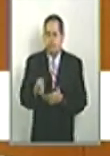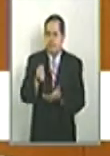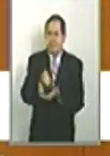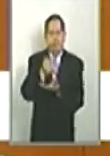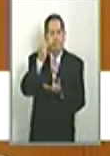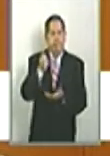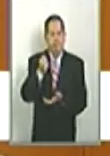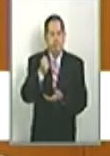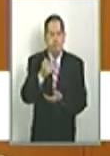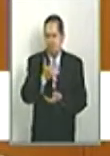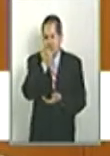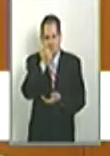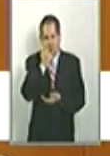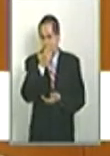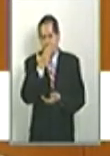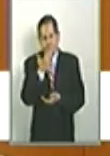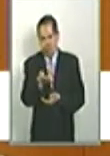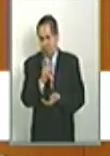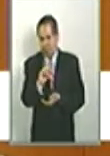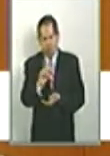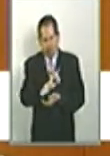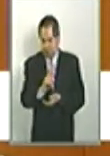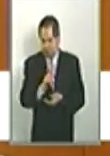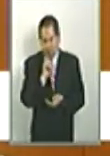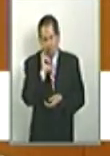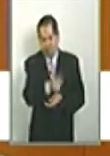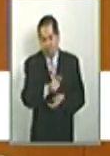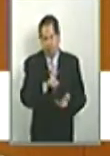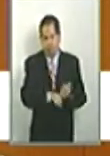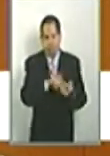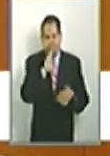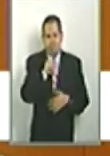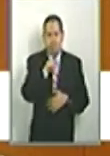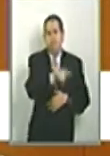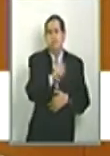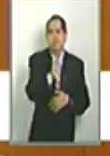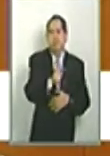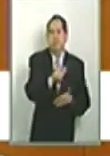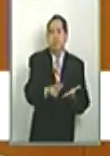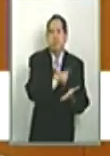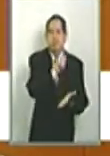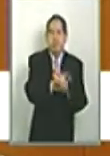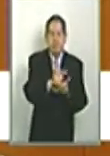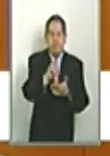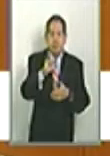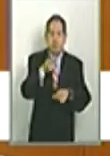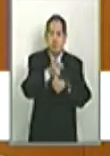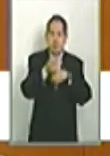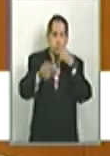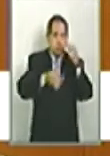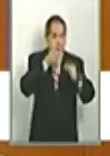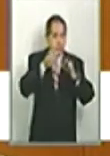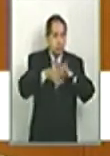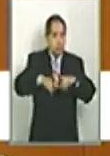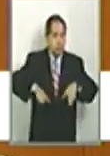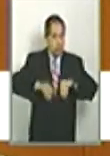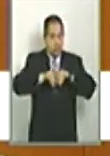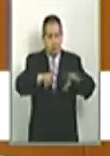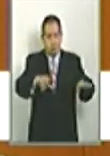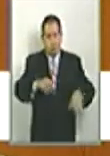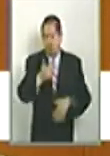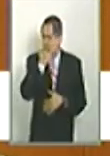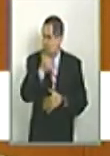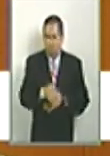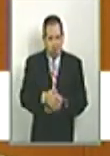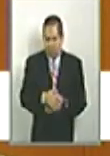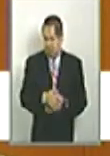aprobación inadecuada de lo que conocemos como la ley para regular la publicidad gubernamental, que se hizo